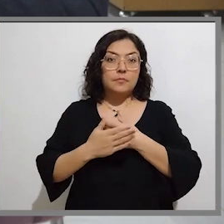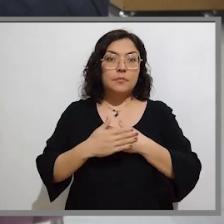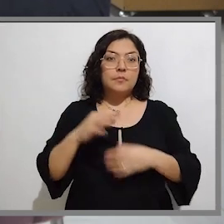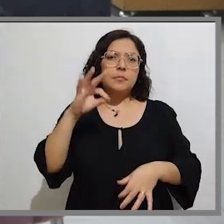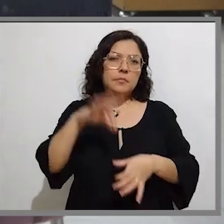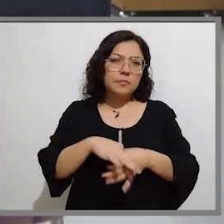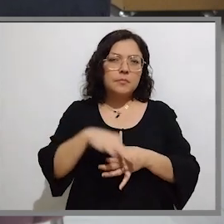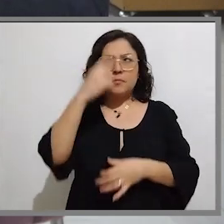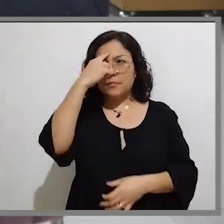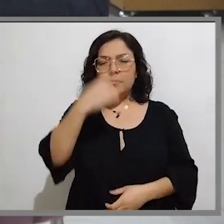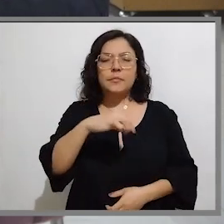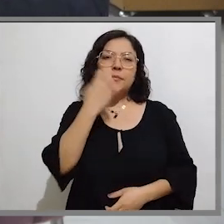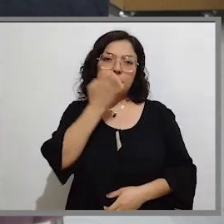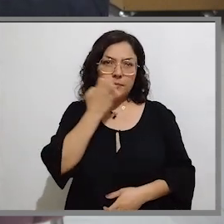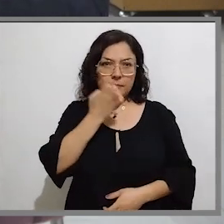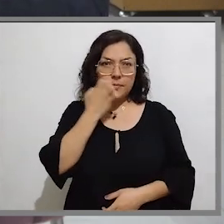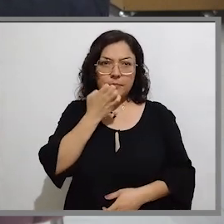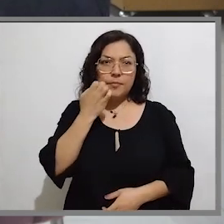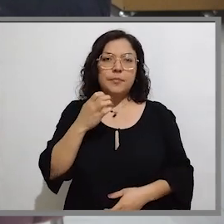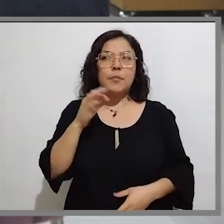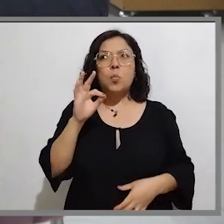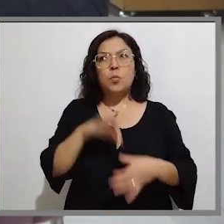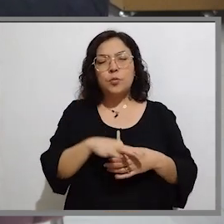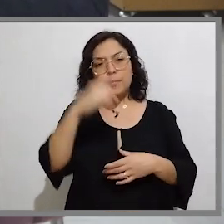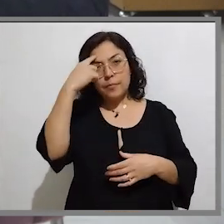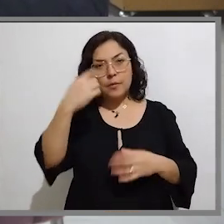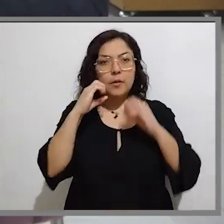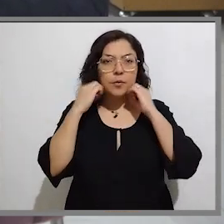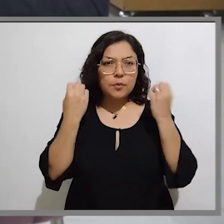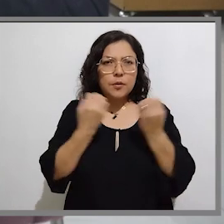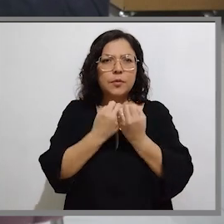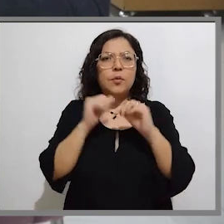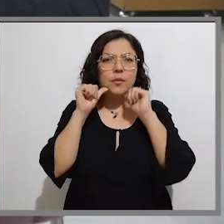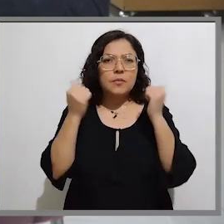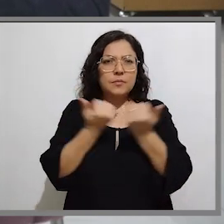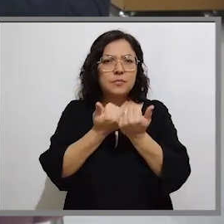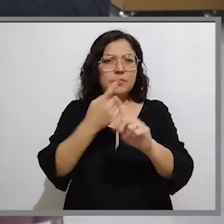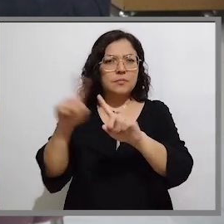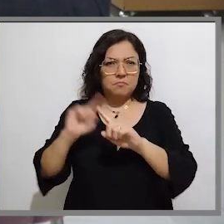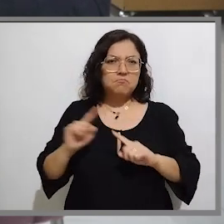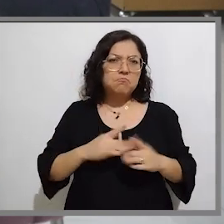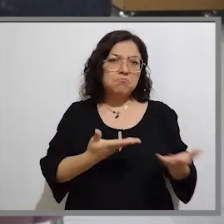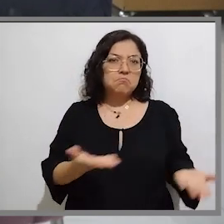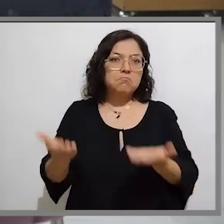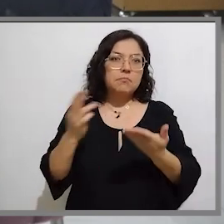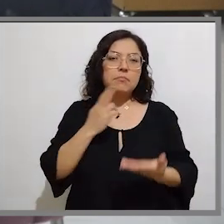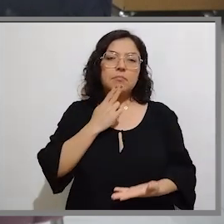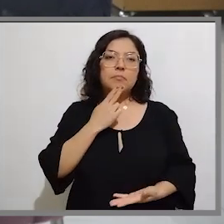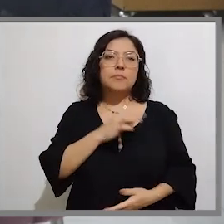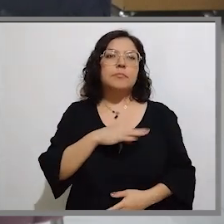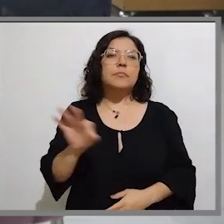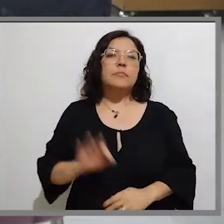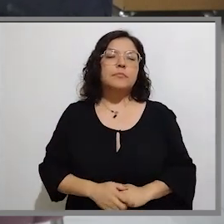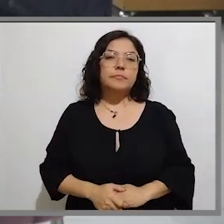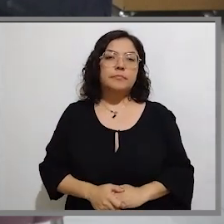son escolares, de organizaciones, de la sociedad civil, en fin, aquellos temas